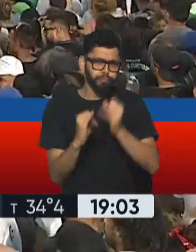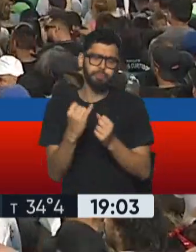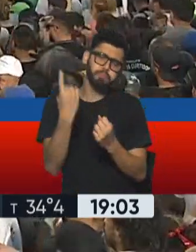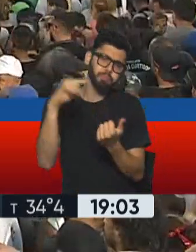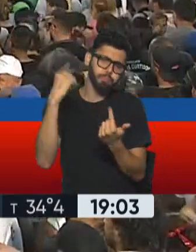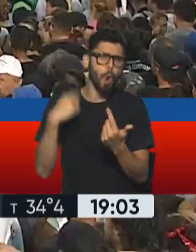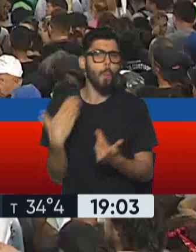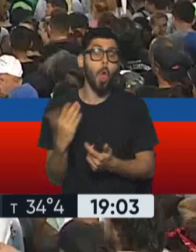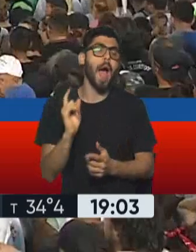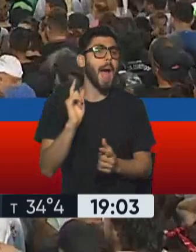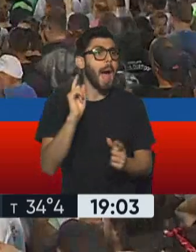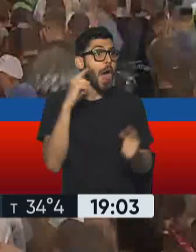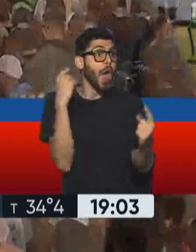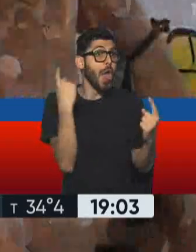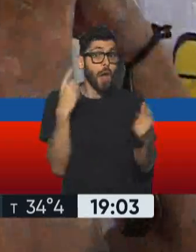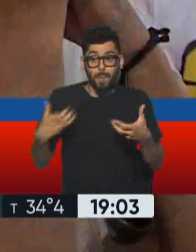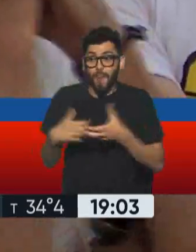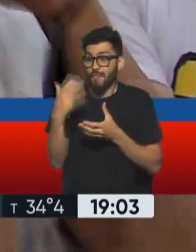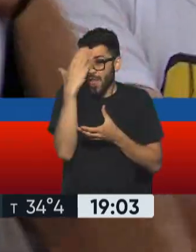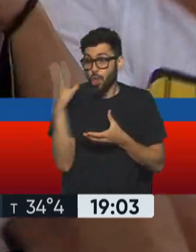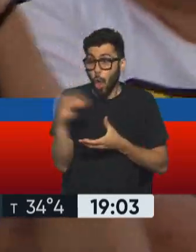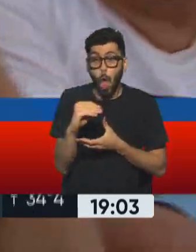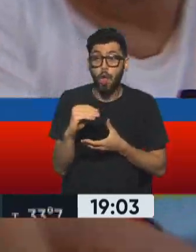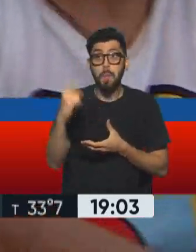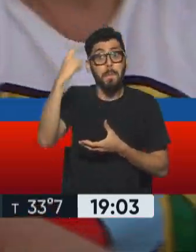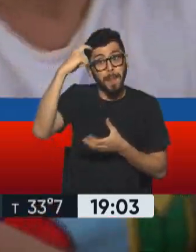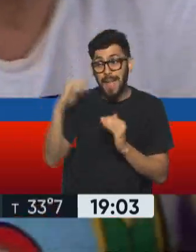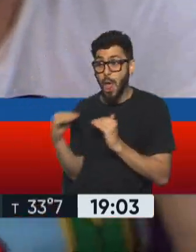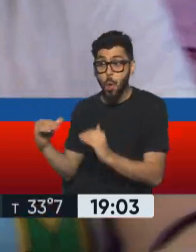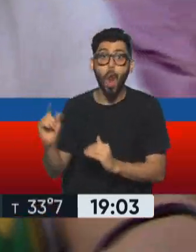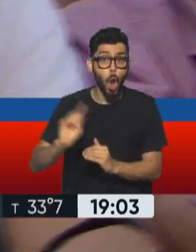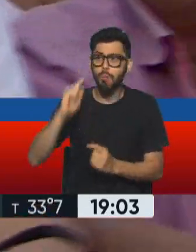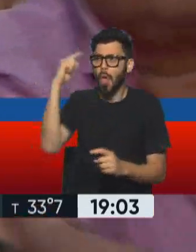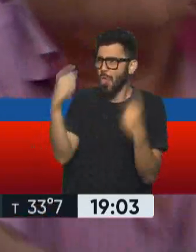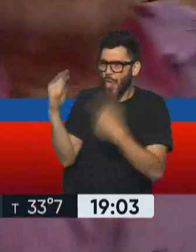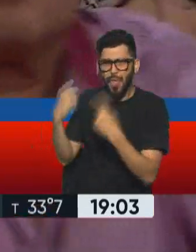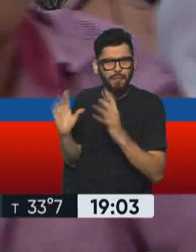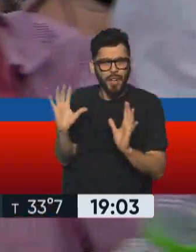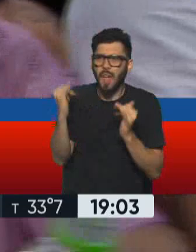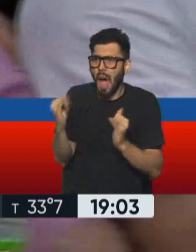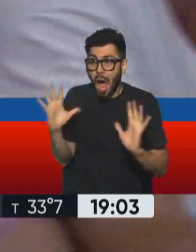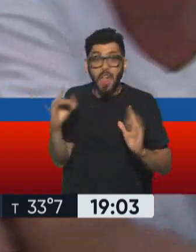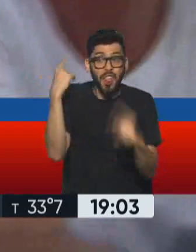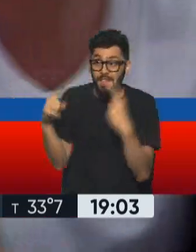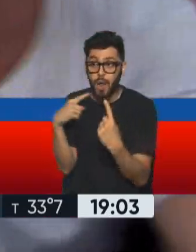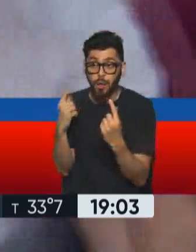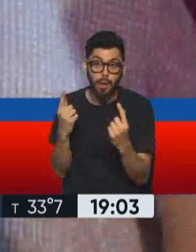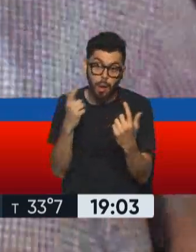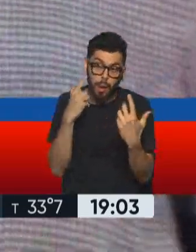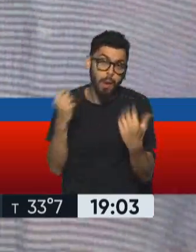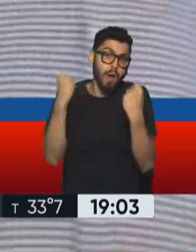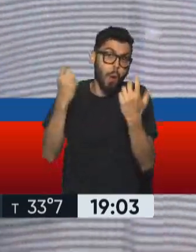tenemos. En el frente de todos, no todos pensamos igual. Y tenemos matices, y vivan los matices, y vivan